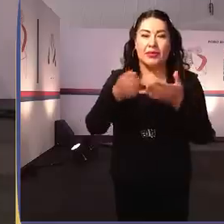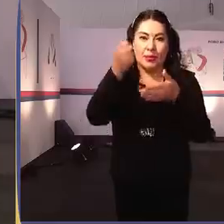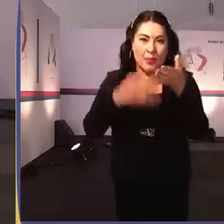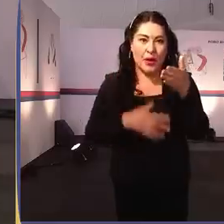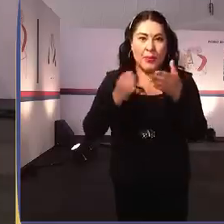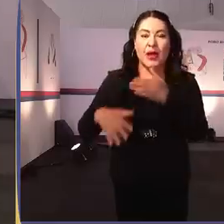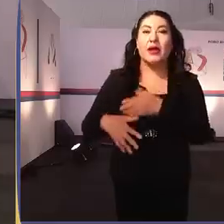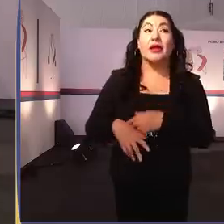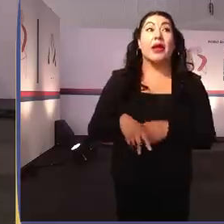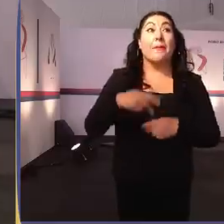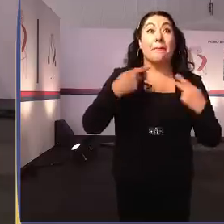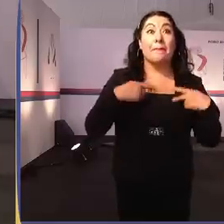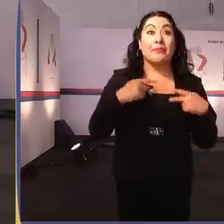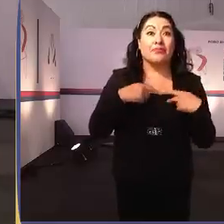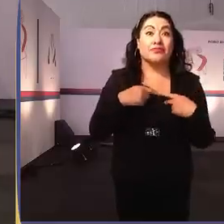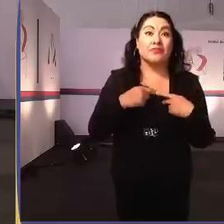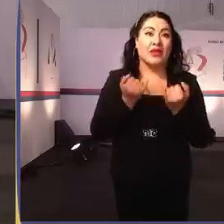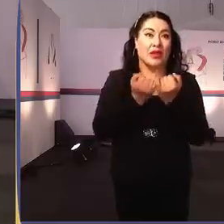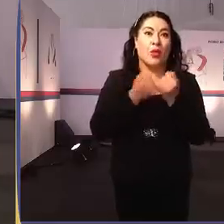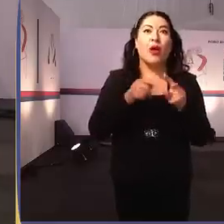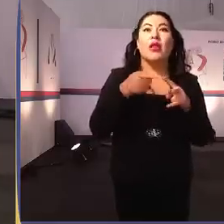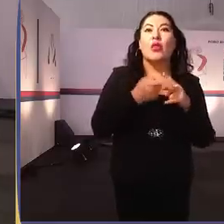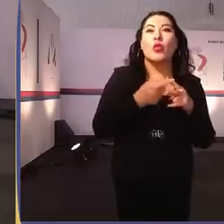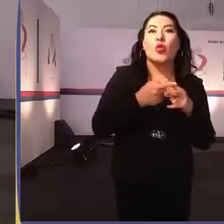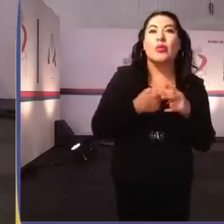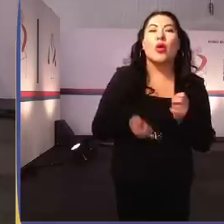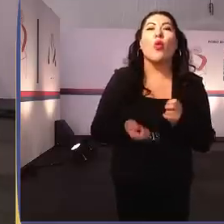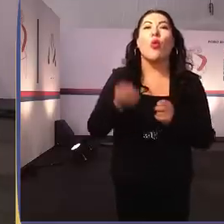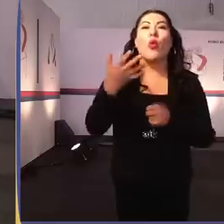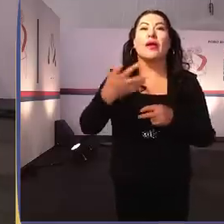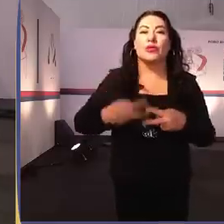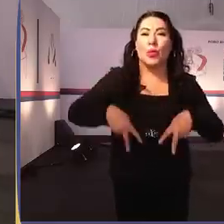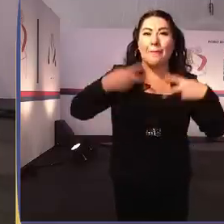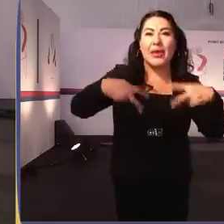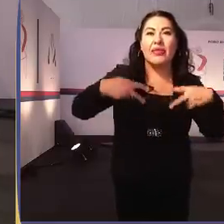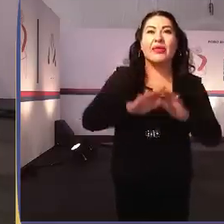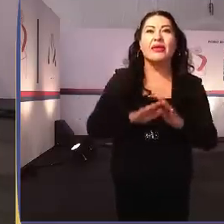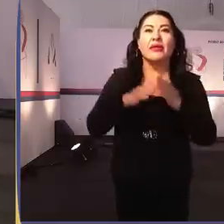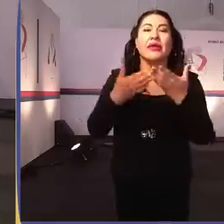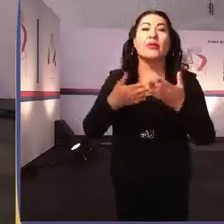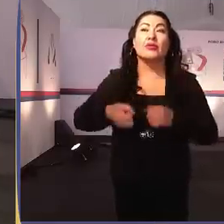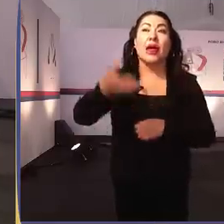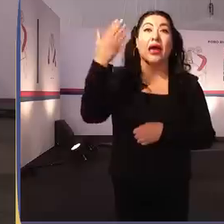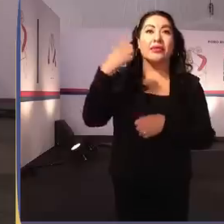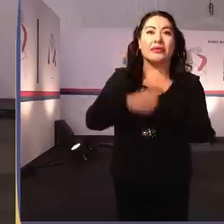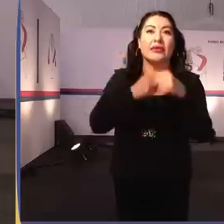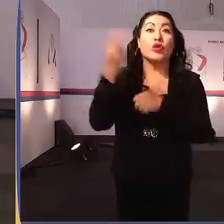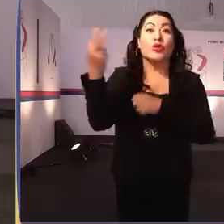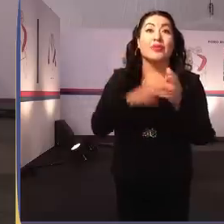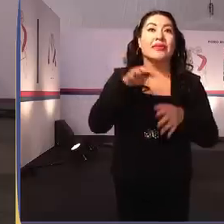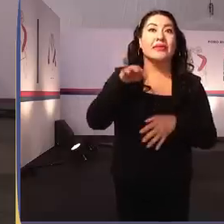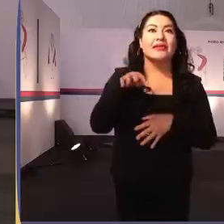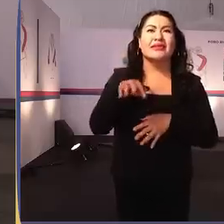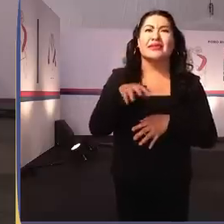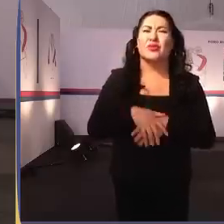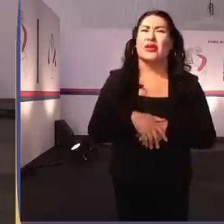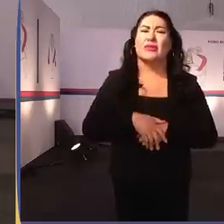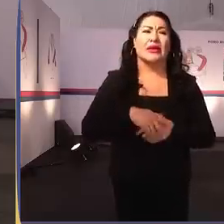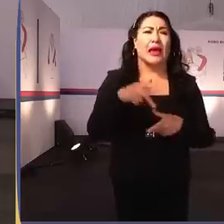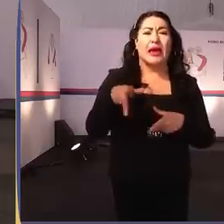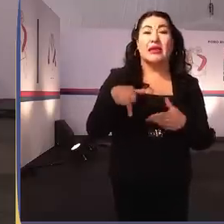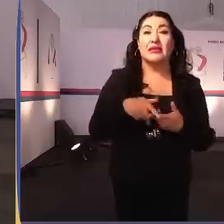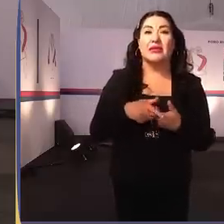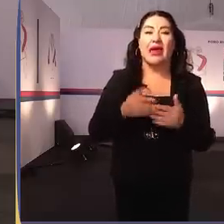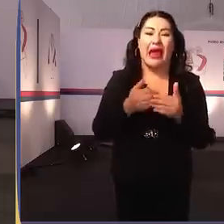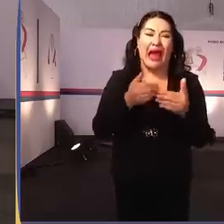son notables, que está rebasándose las cifras de venta del año 19, que era cuando todo iba